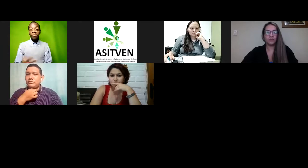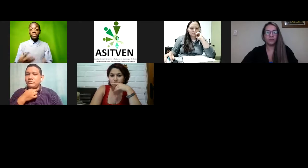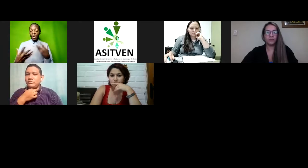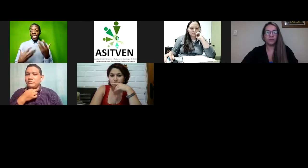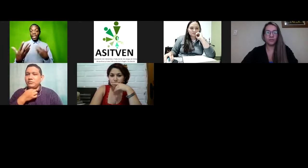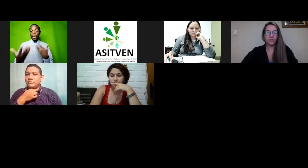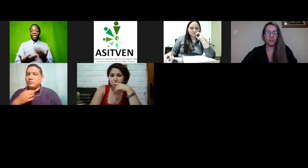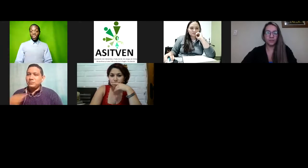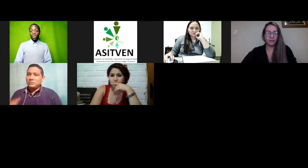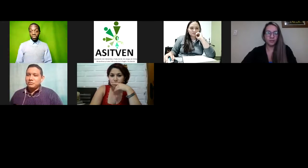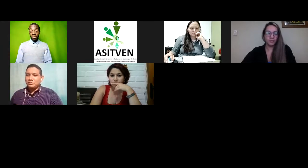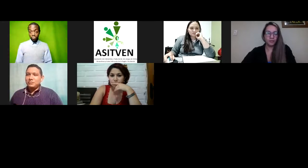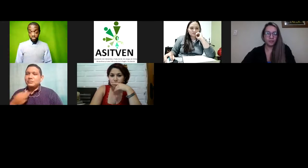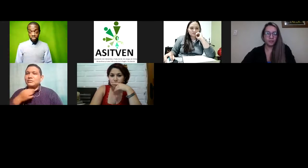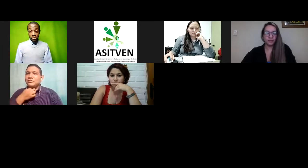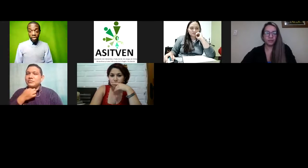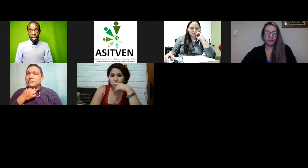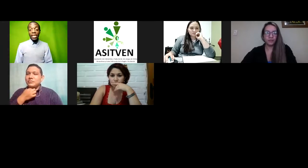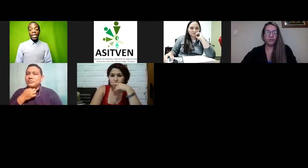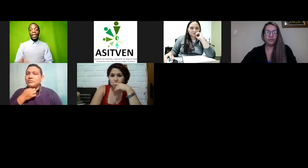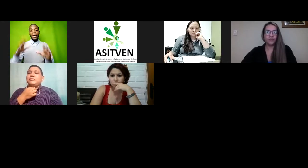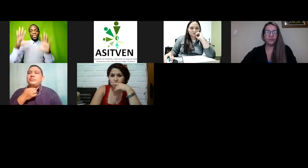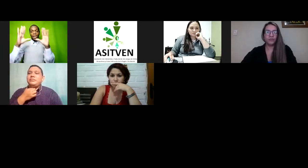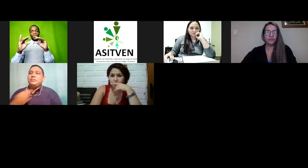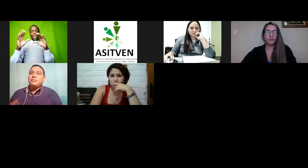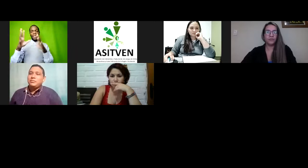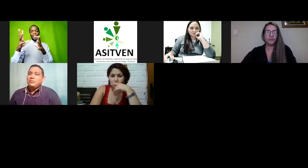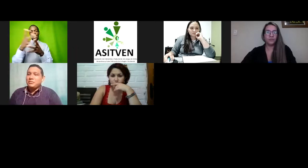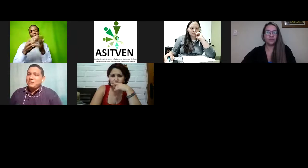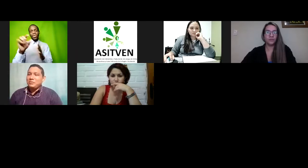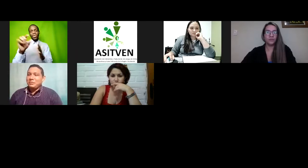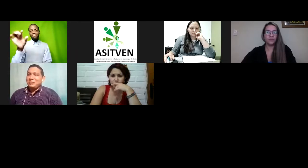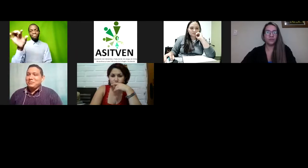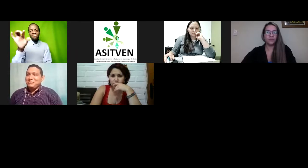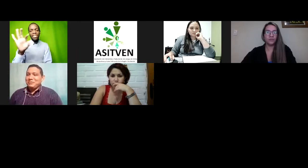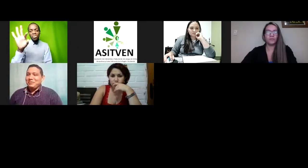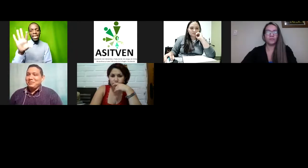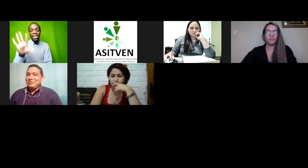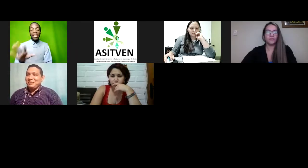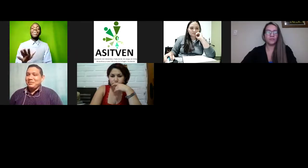taller, hizo el favor, ¿sí? De hacerlo, de descargarlo en